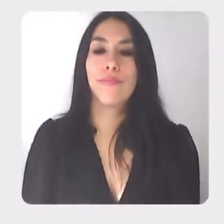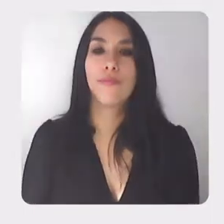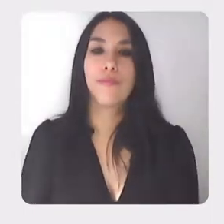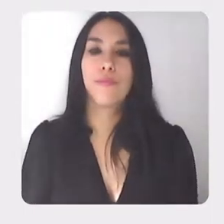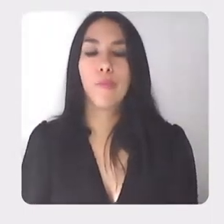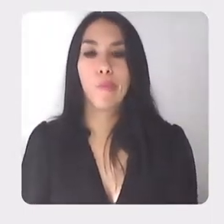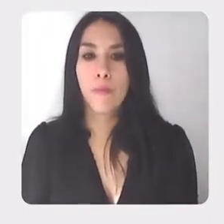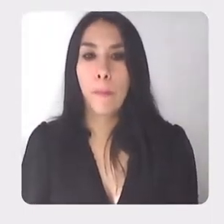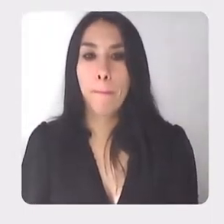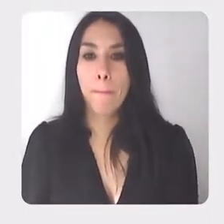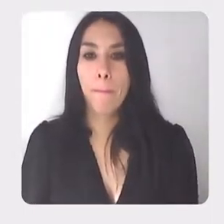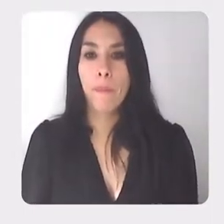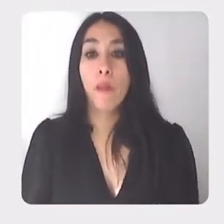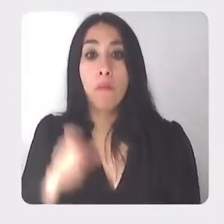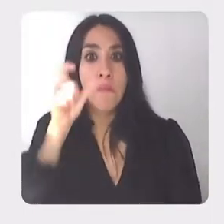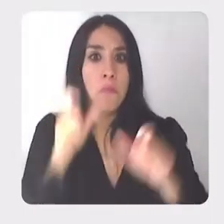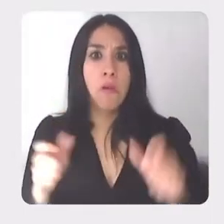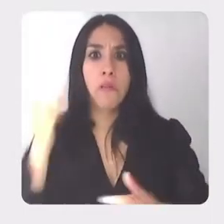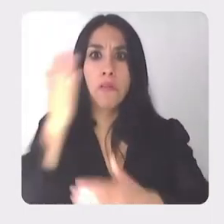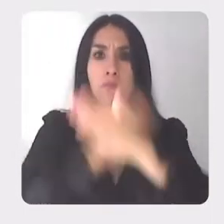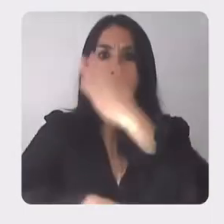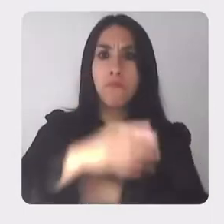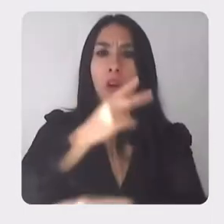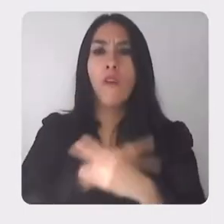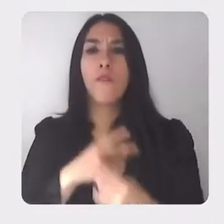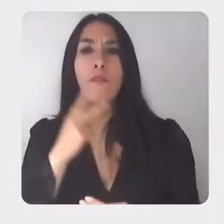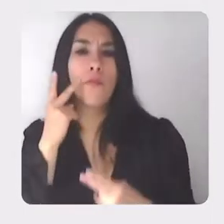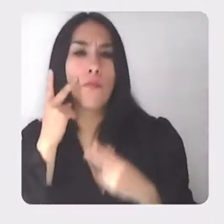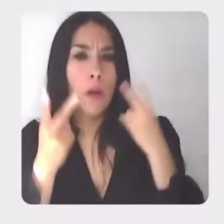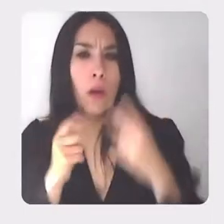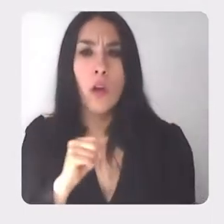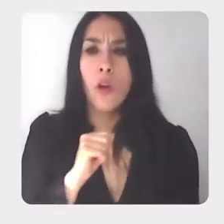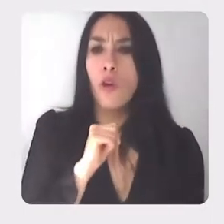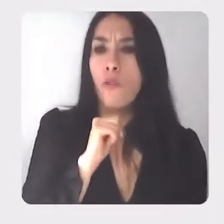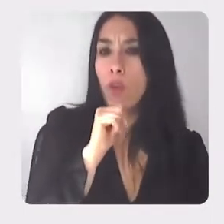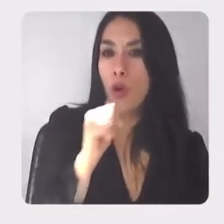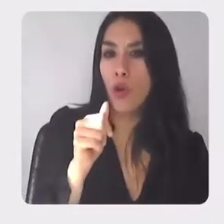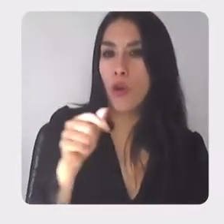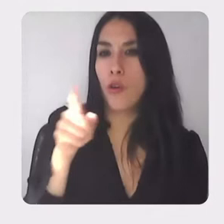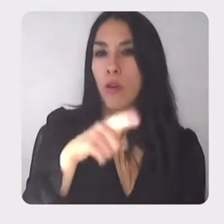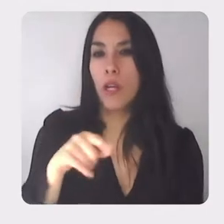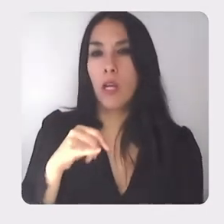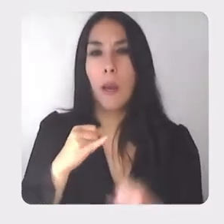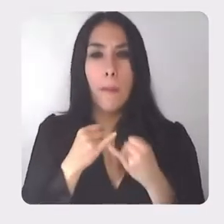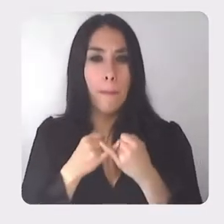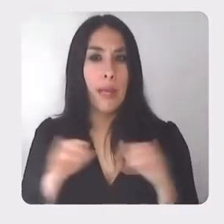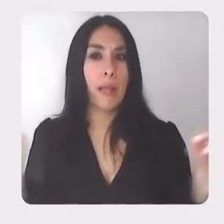no sabía mujeres spain expuesto